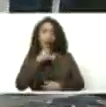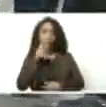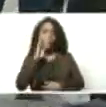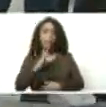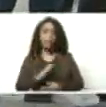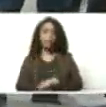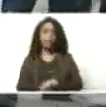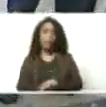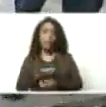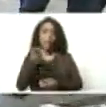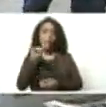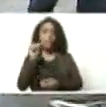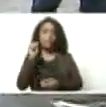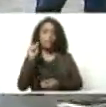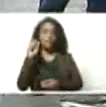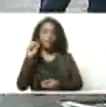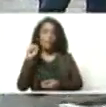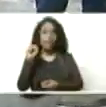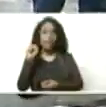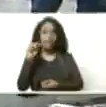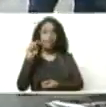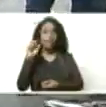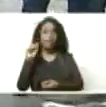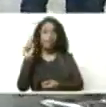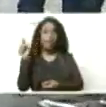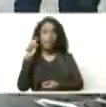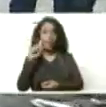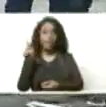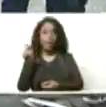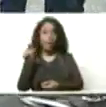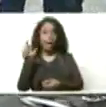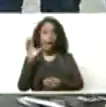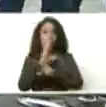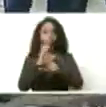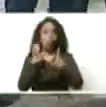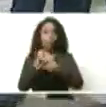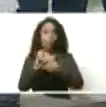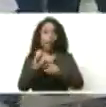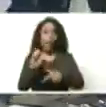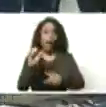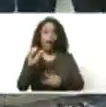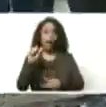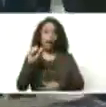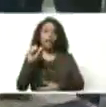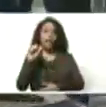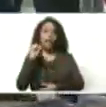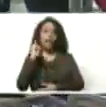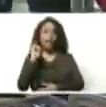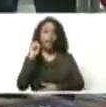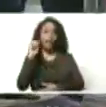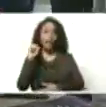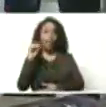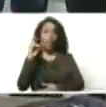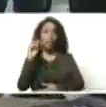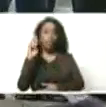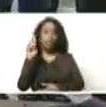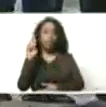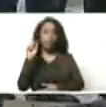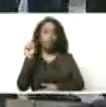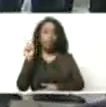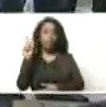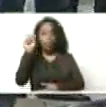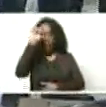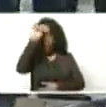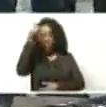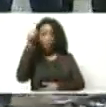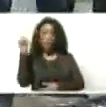una ceremonia sagrada en la cultura hindú un ritual sagrado de la cultura hindú